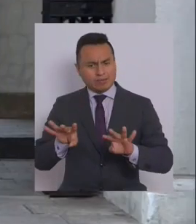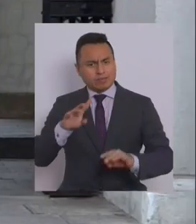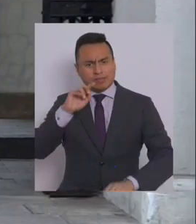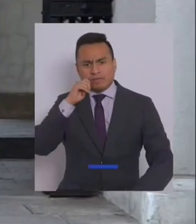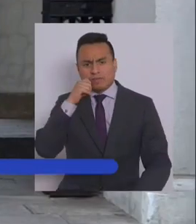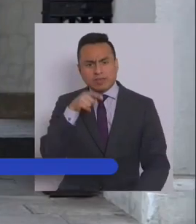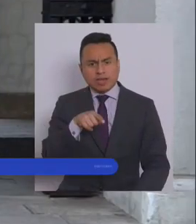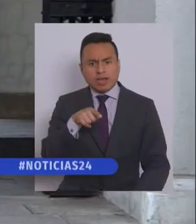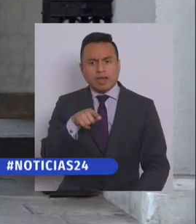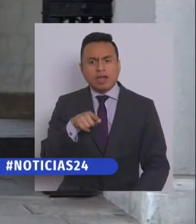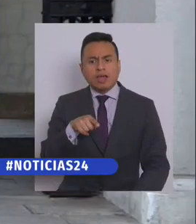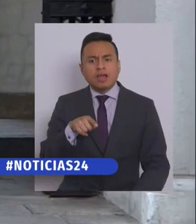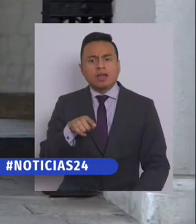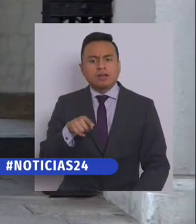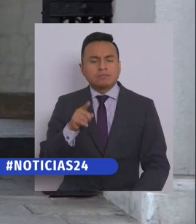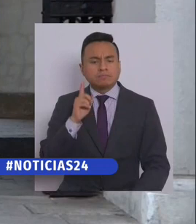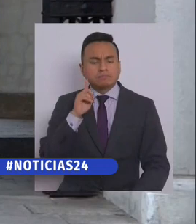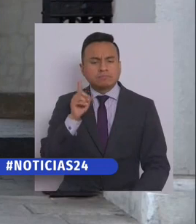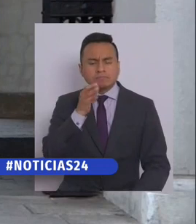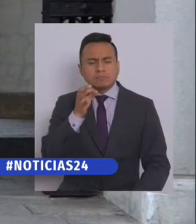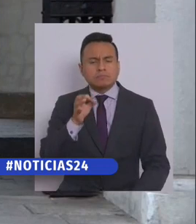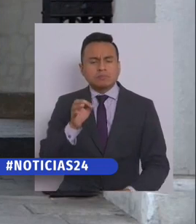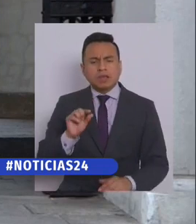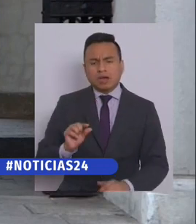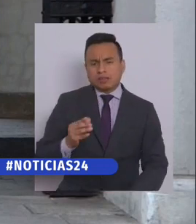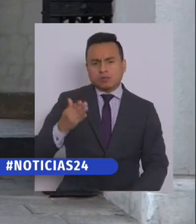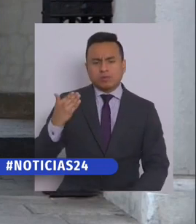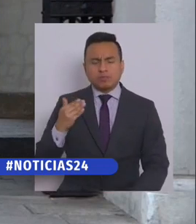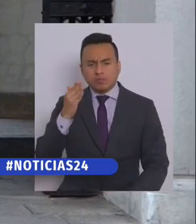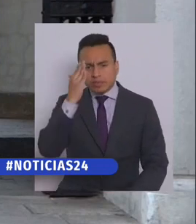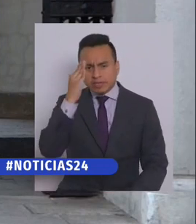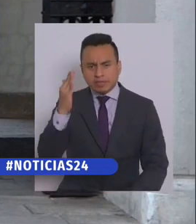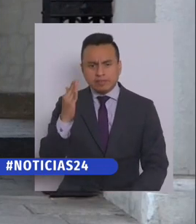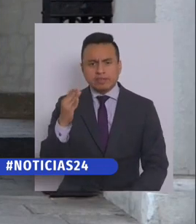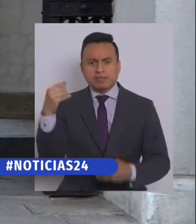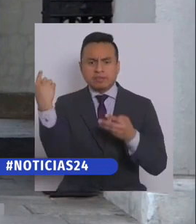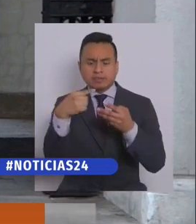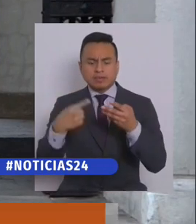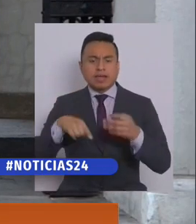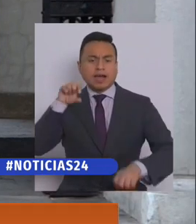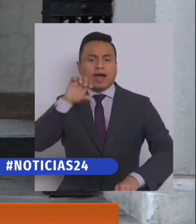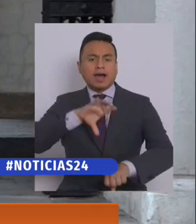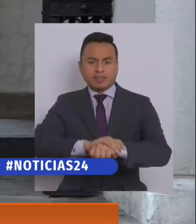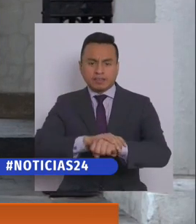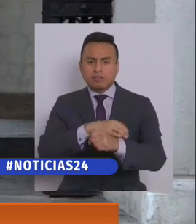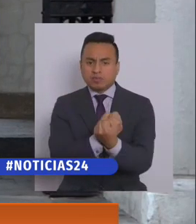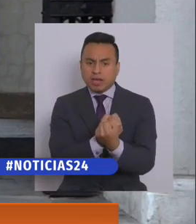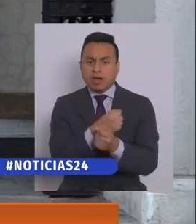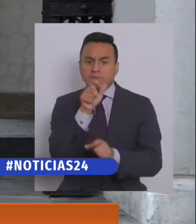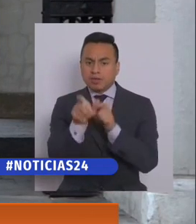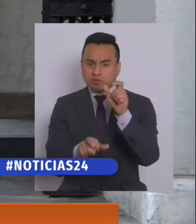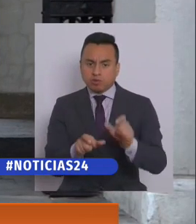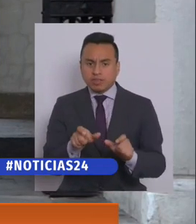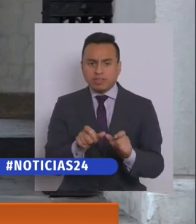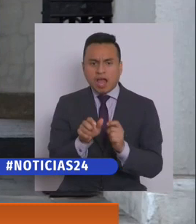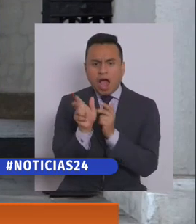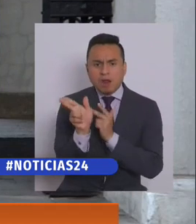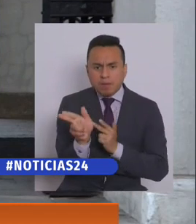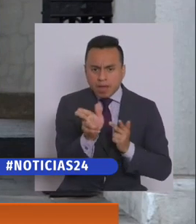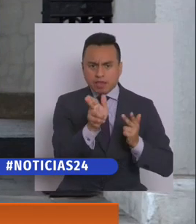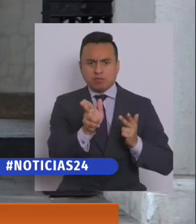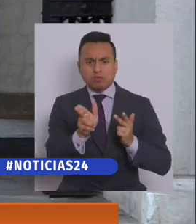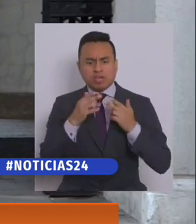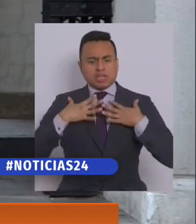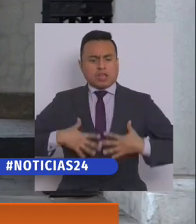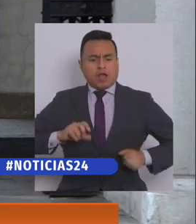Vamos a La Moneda, habla el ministro del Interior, Víctor Pérez. Los últimos días en los cuales se ha detenido a personas con armamento, con